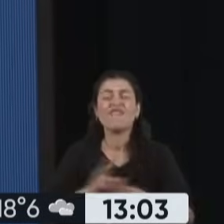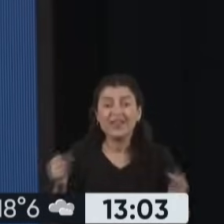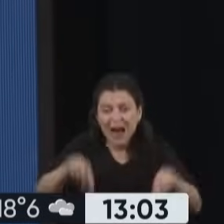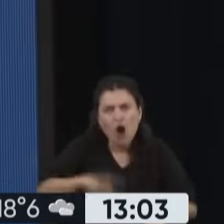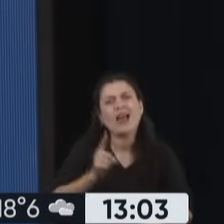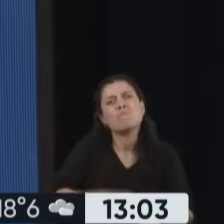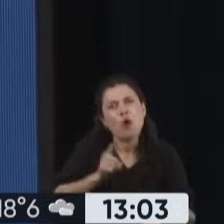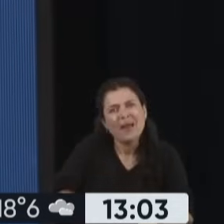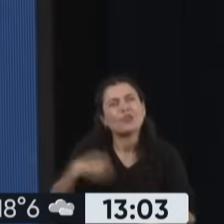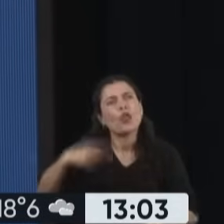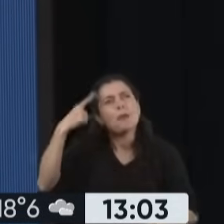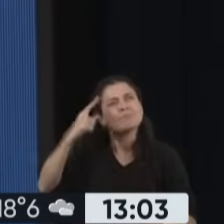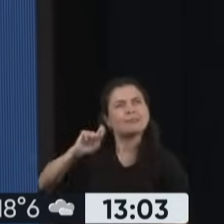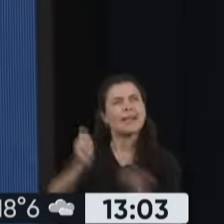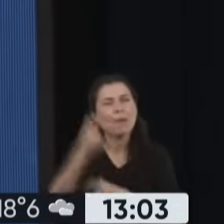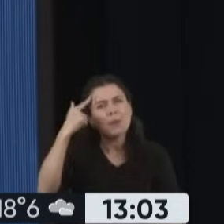empezar a pensar en crecer.